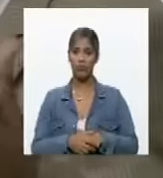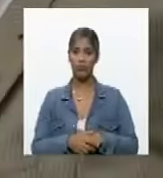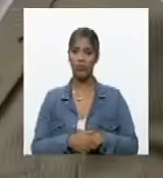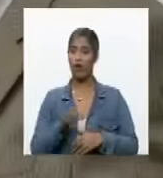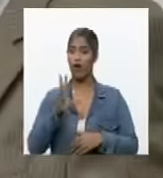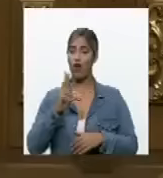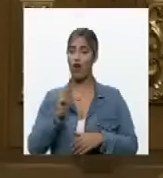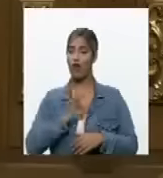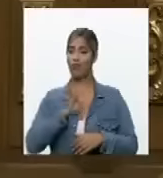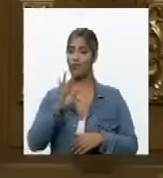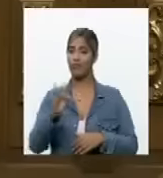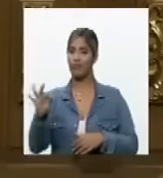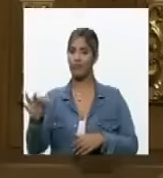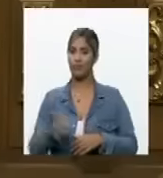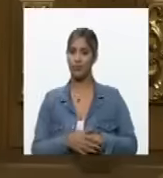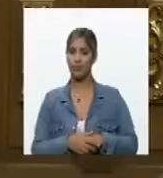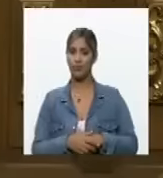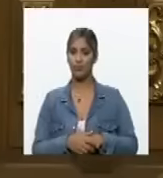hereda